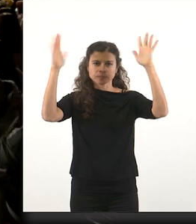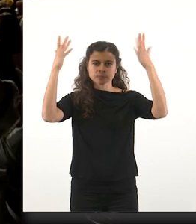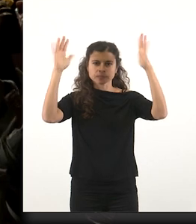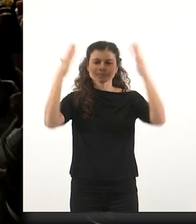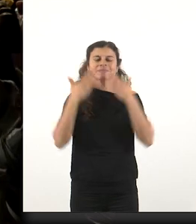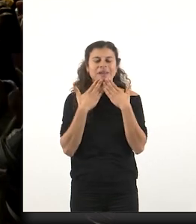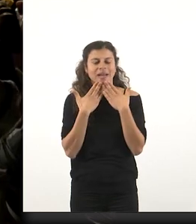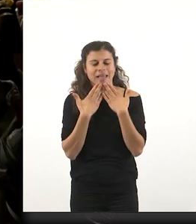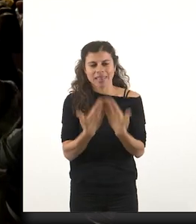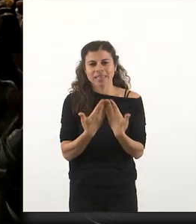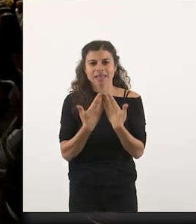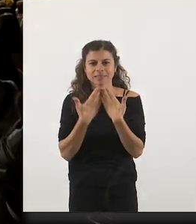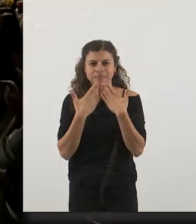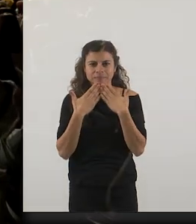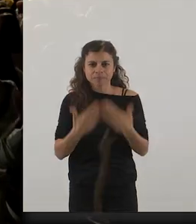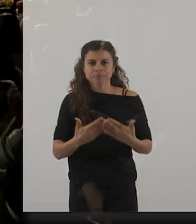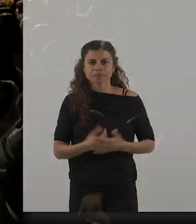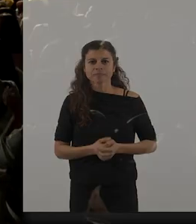Muchas gracias.